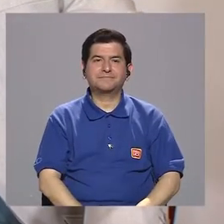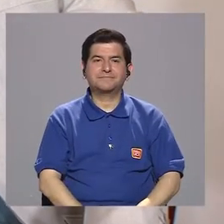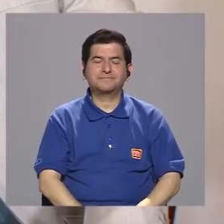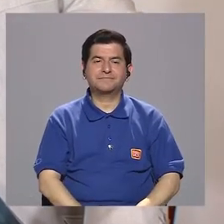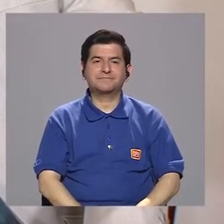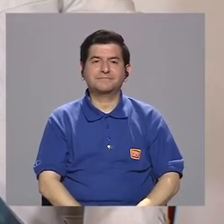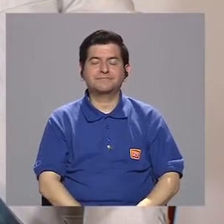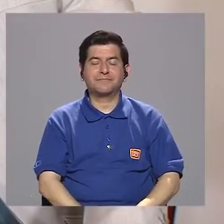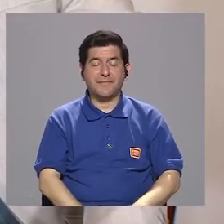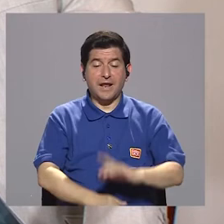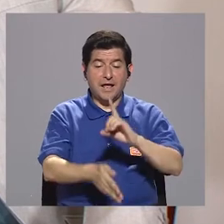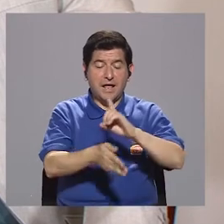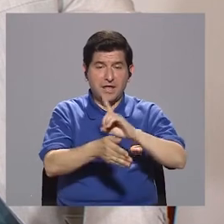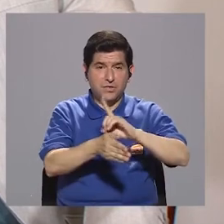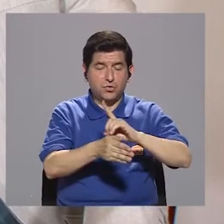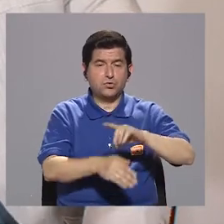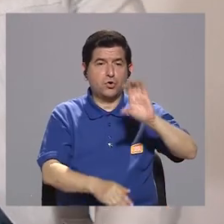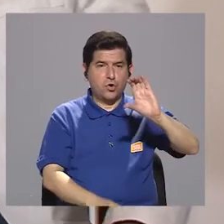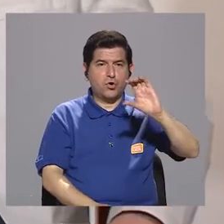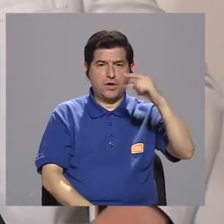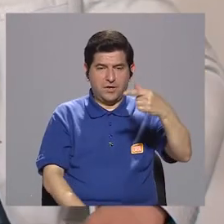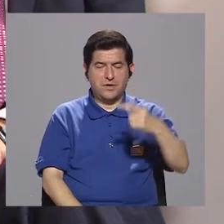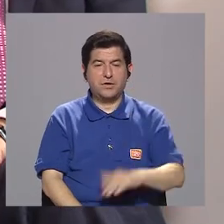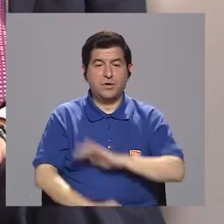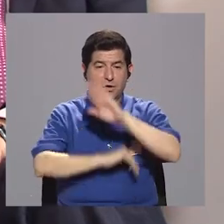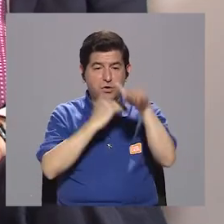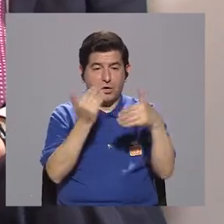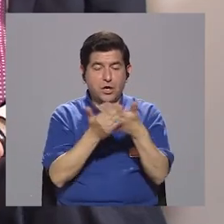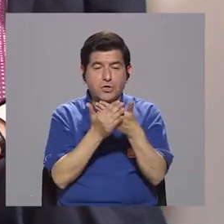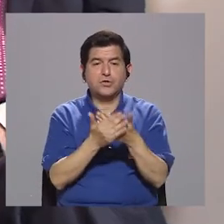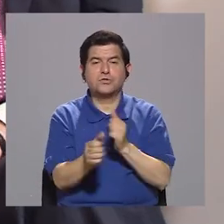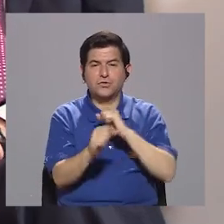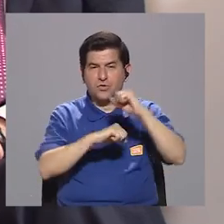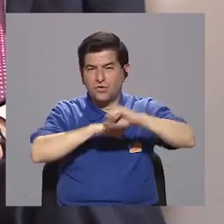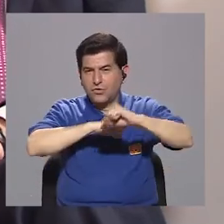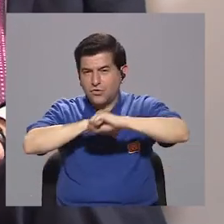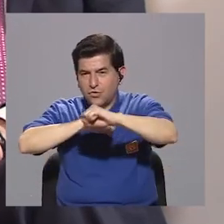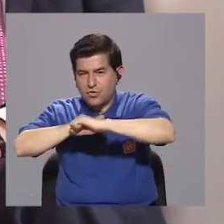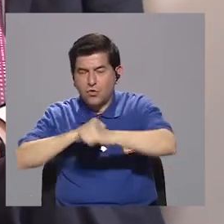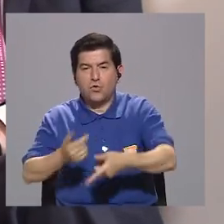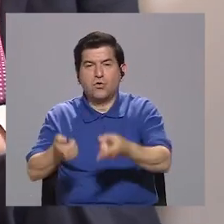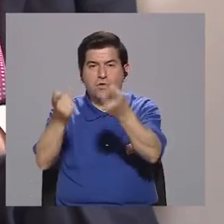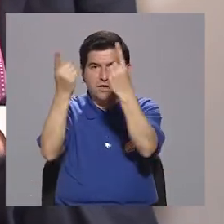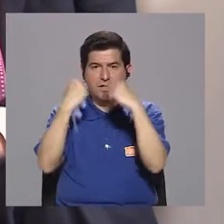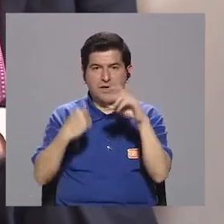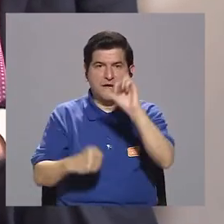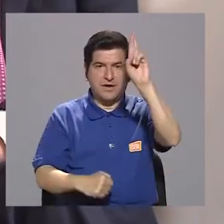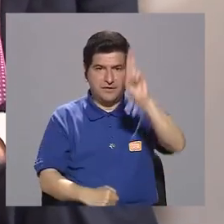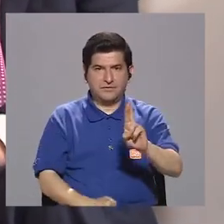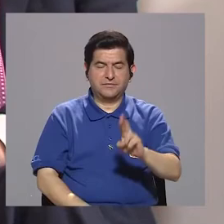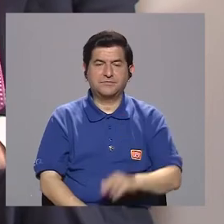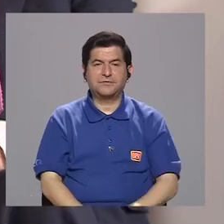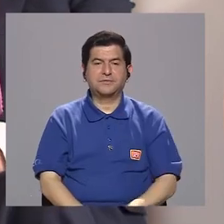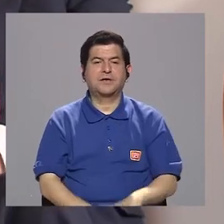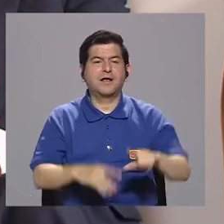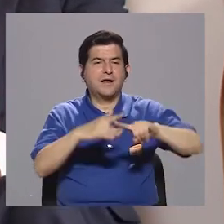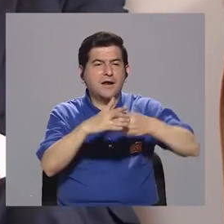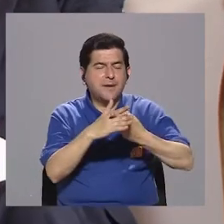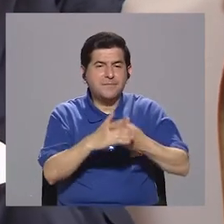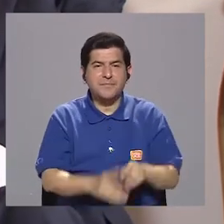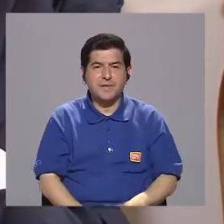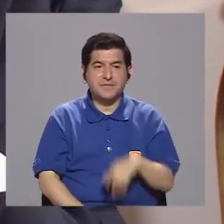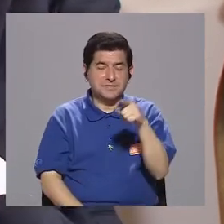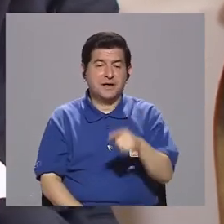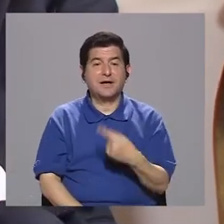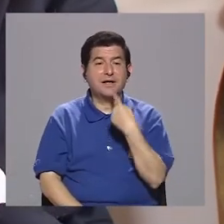El doctor Calderón, durante toda su campaña y cuando regresa a Costa Rica, empieza a